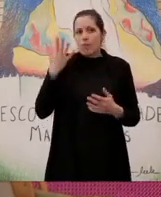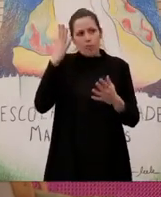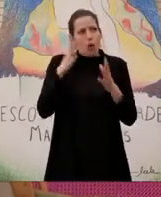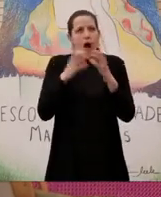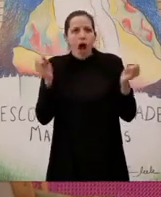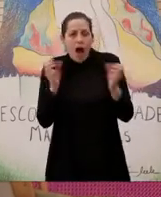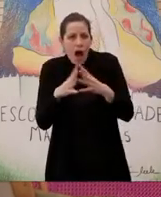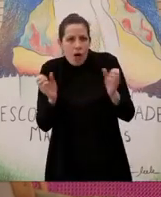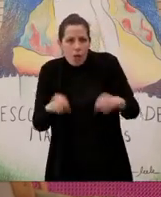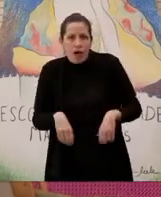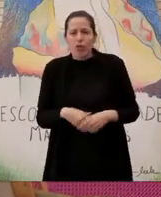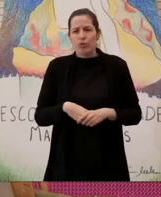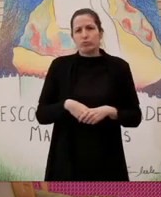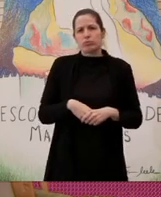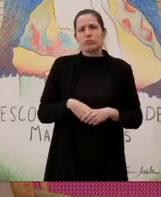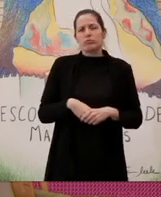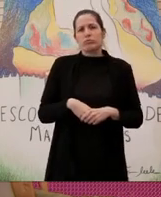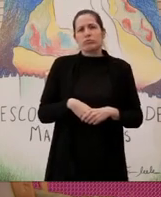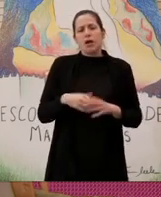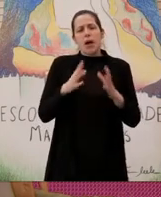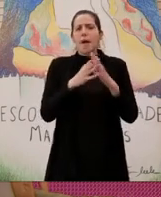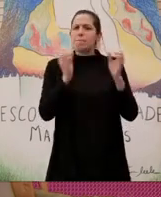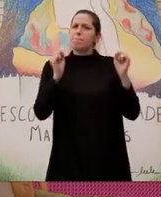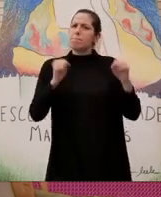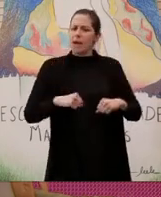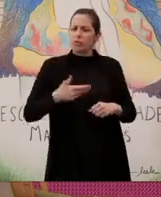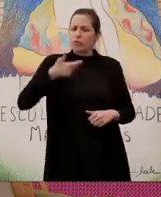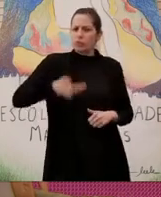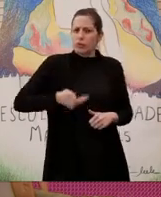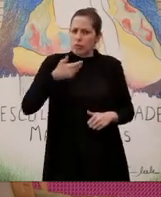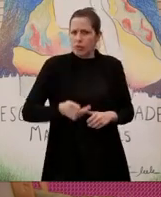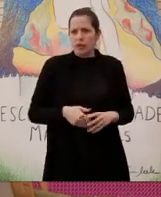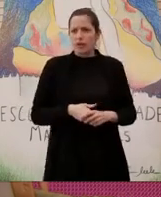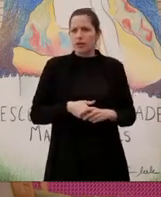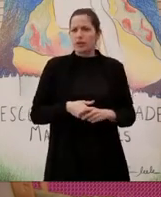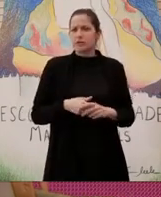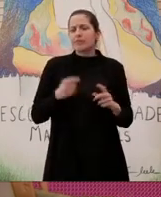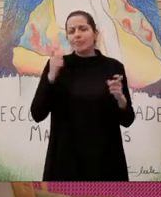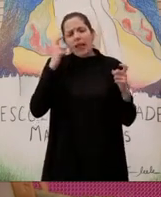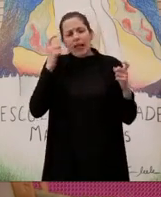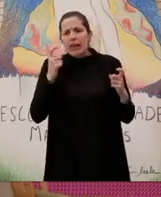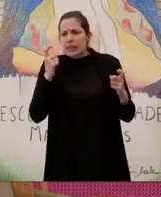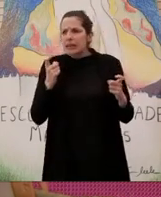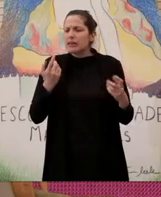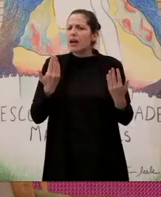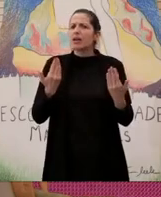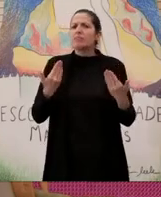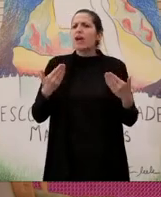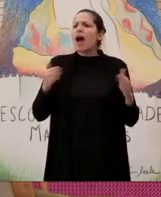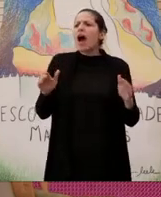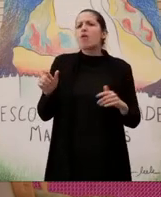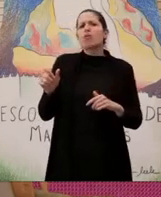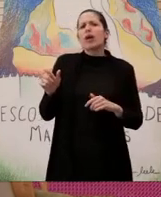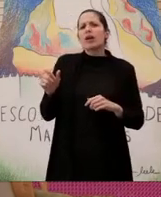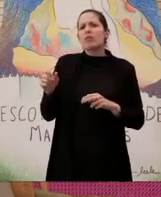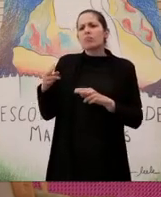llegar a grandes pactos llegar a un espacio donde independientemente de que no pensé igual o 100% que otra fuerza